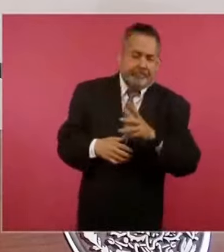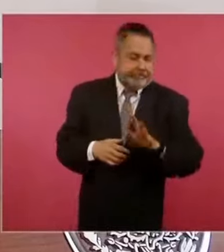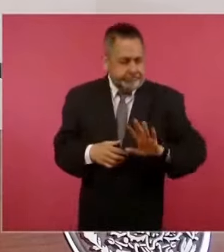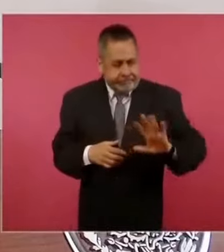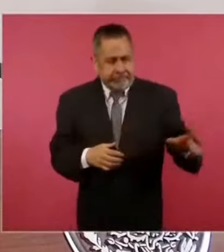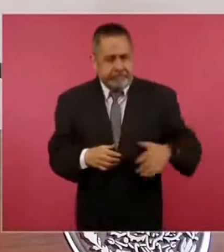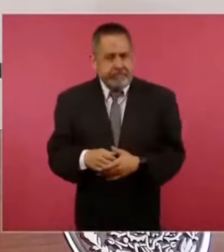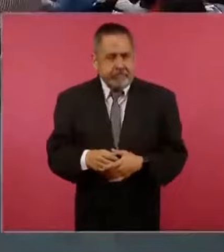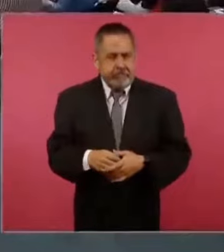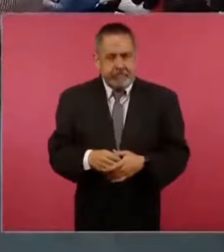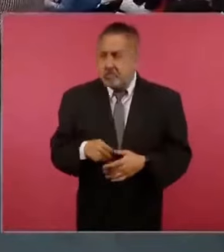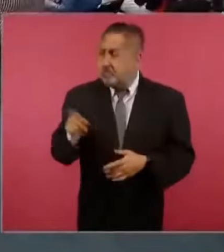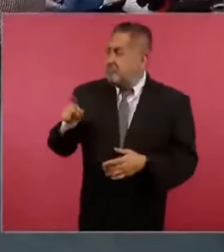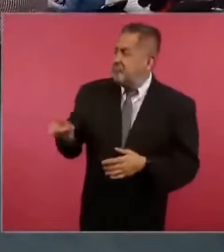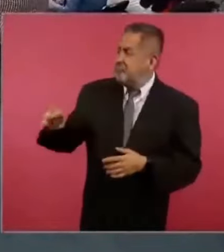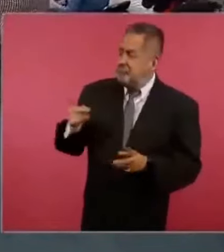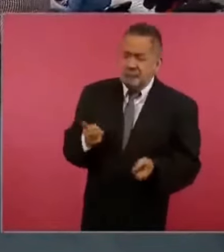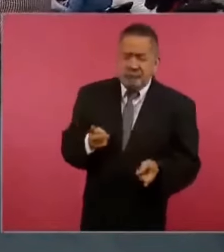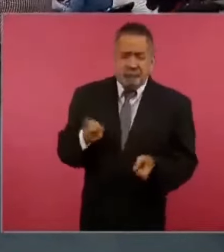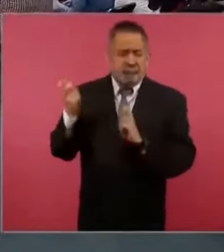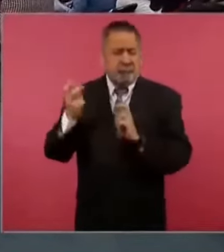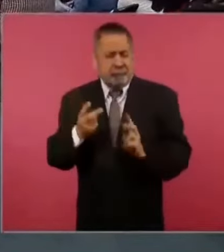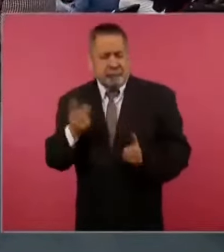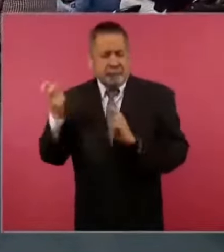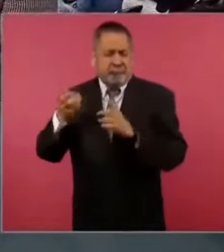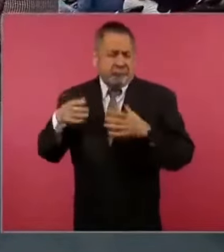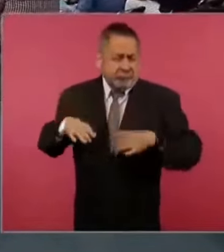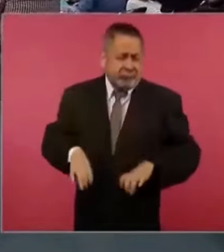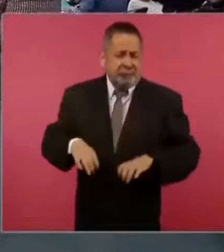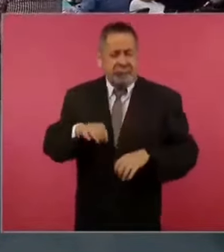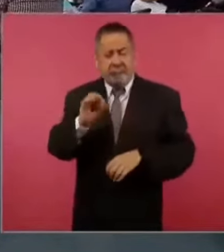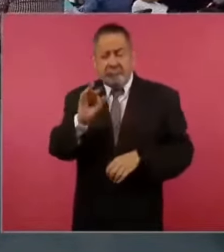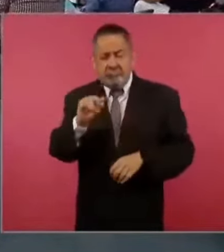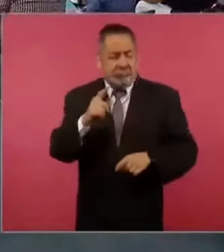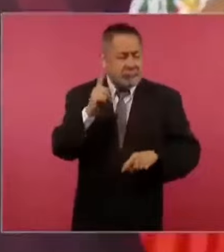de que nos íbamos a robar las